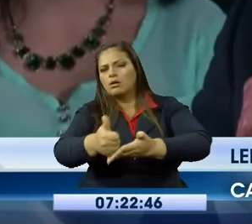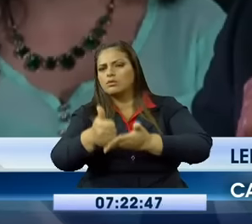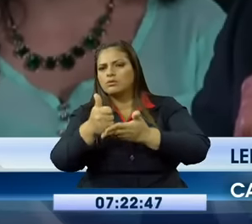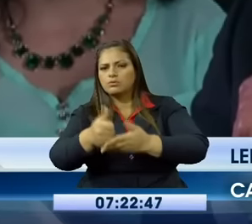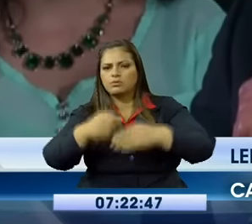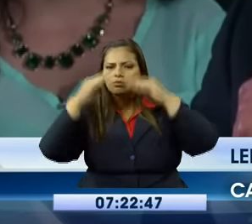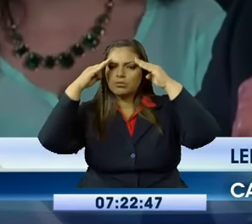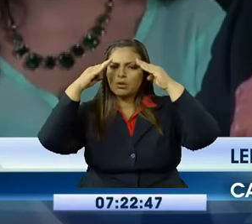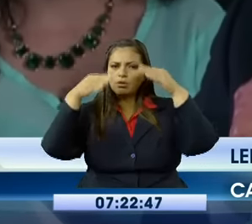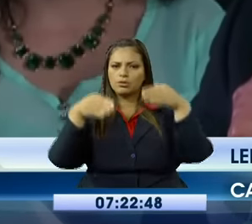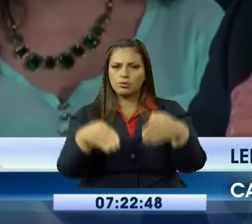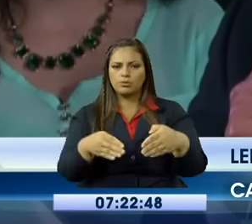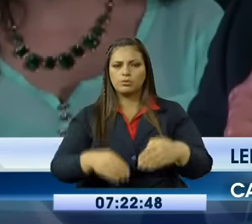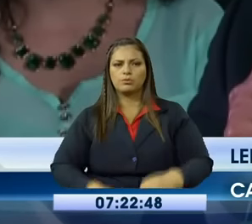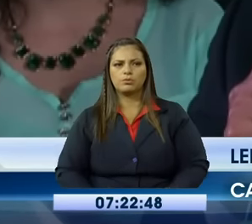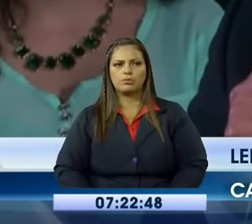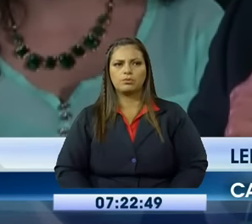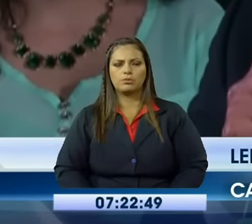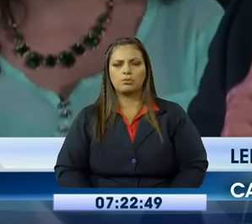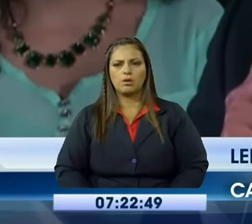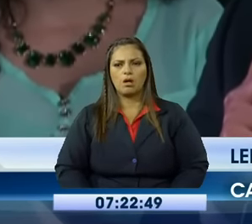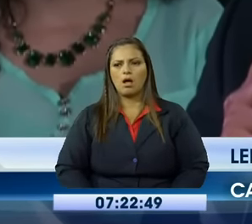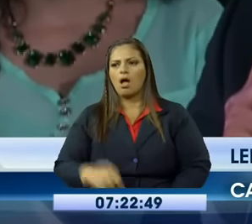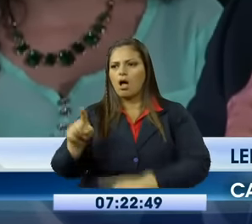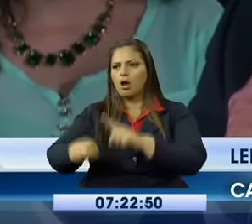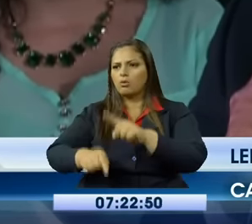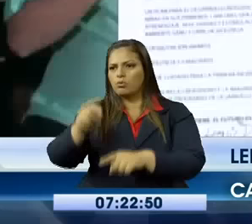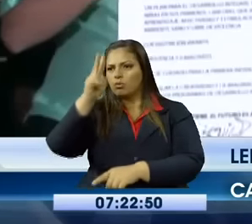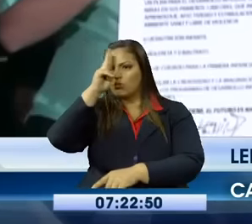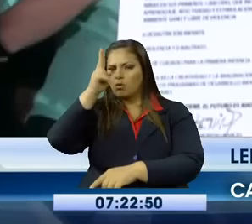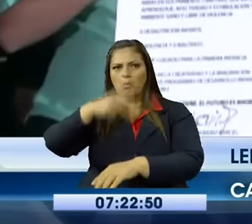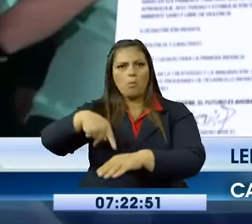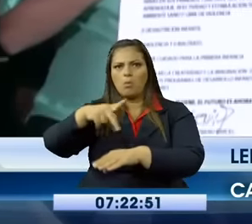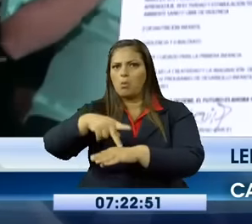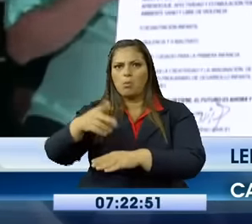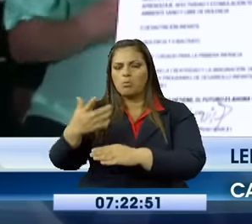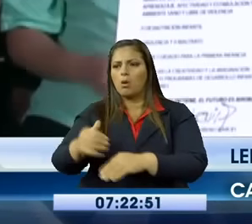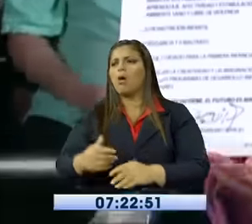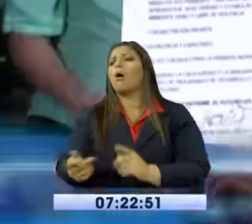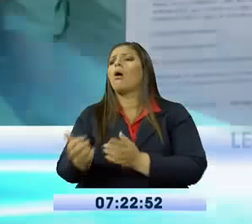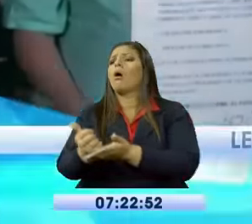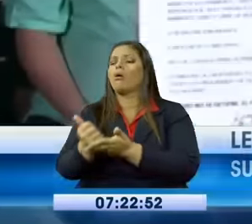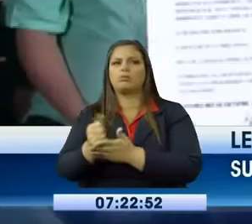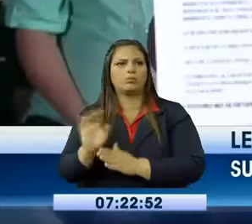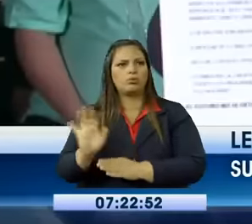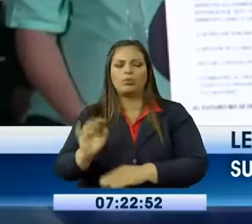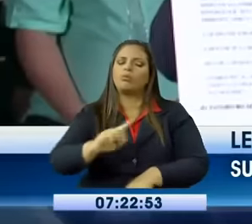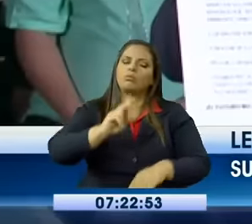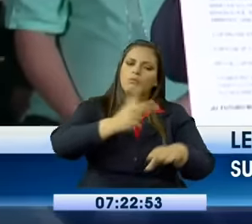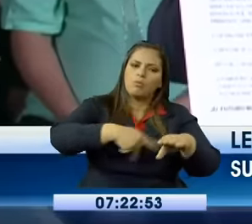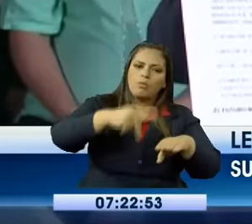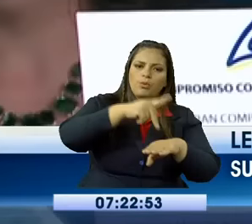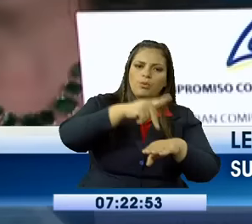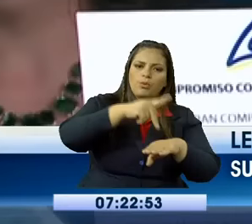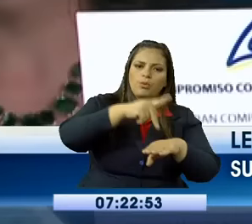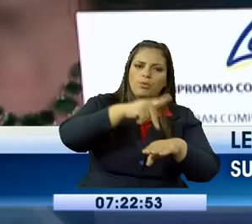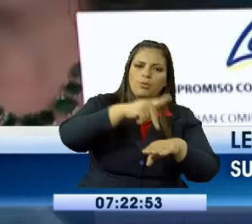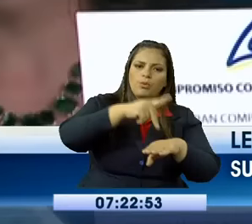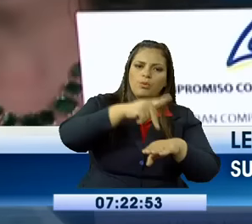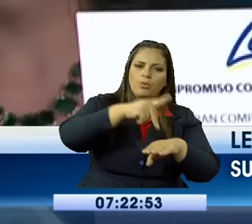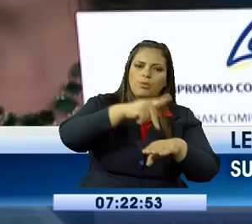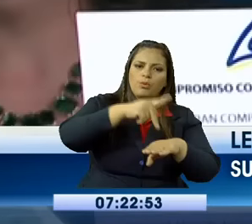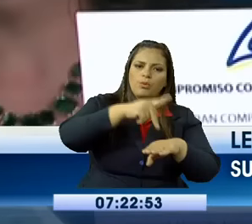peligro de caer en manos de personas que no tienen la pericia. Indicó que este programa tiene también como prioridad la